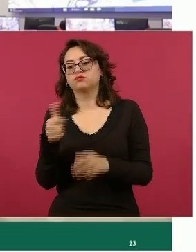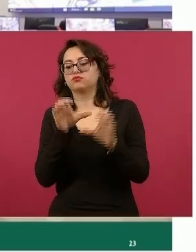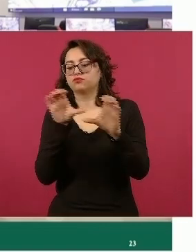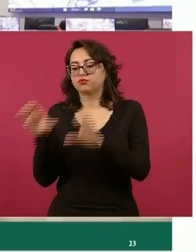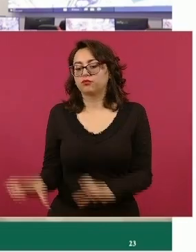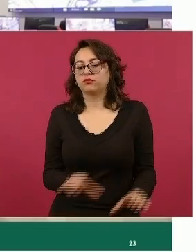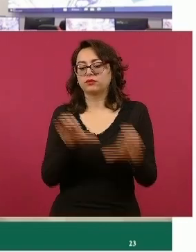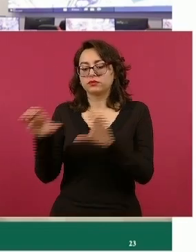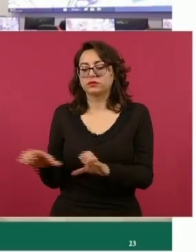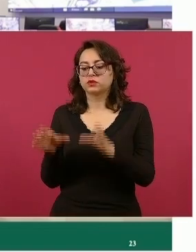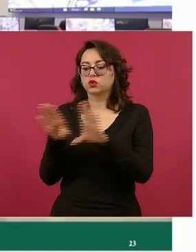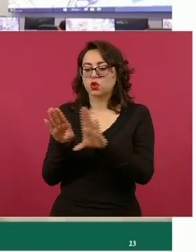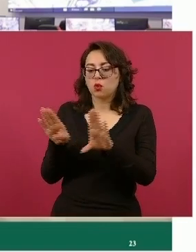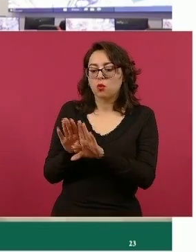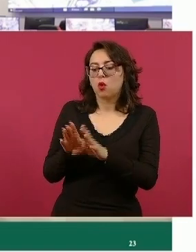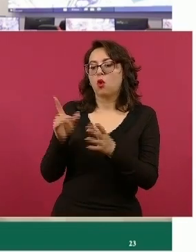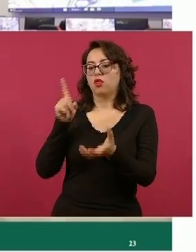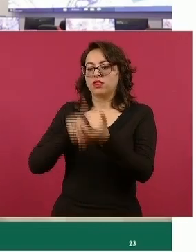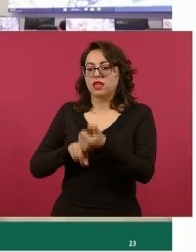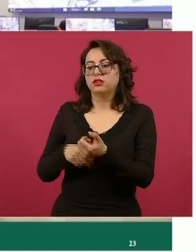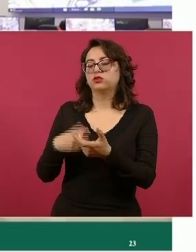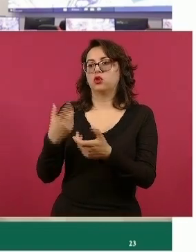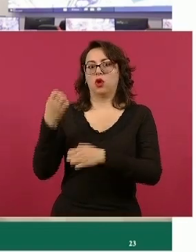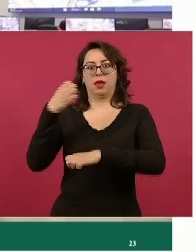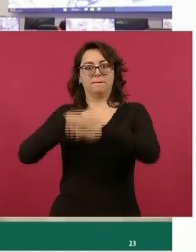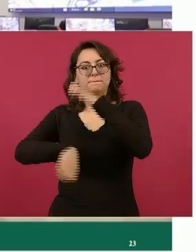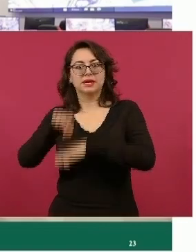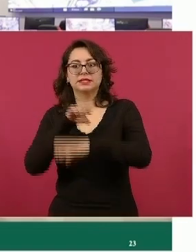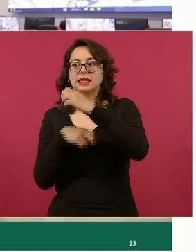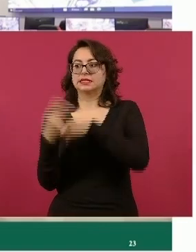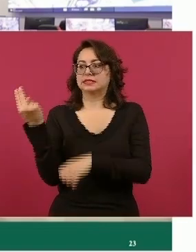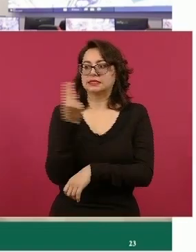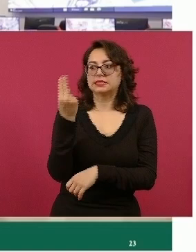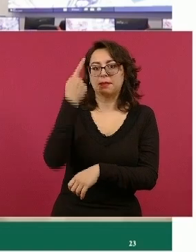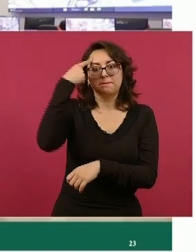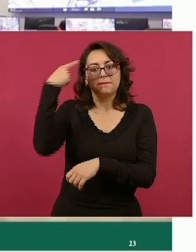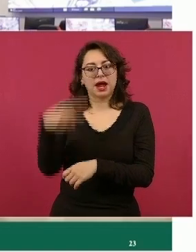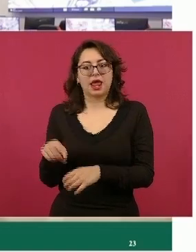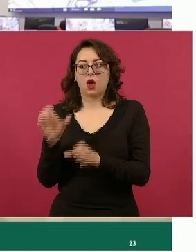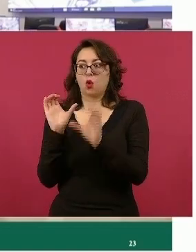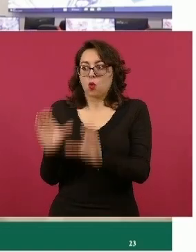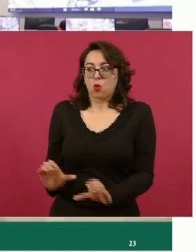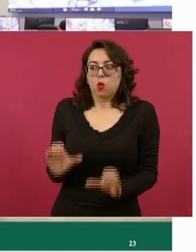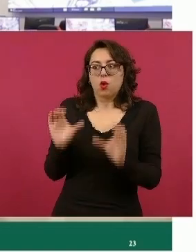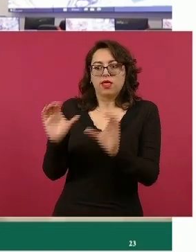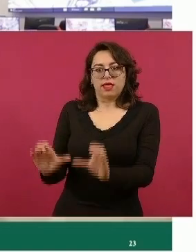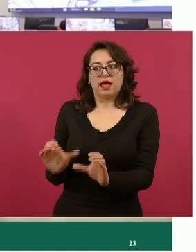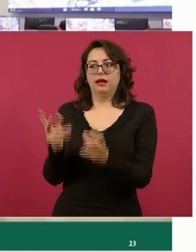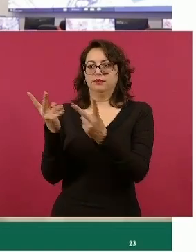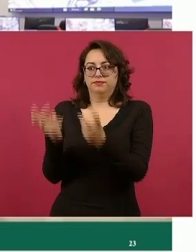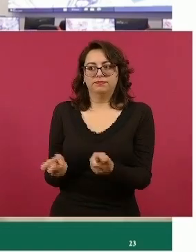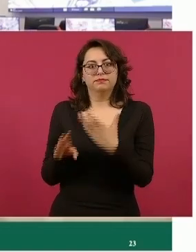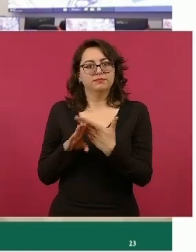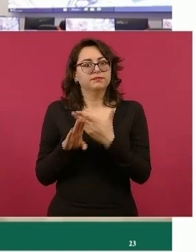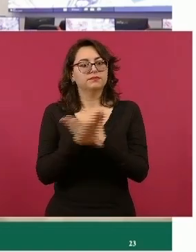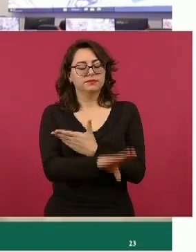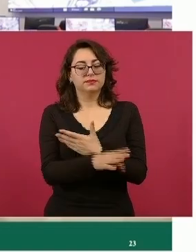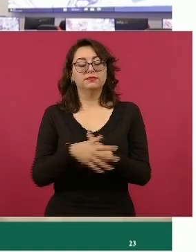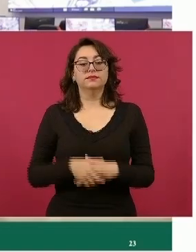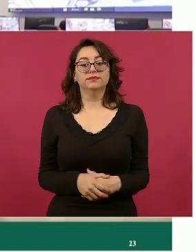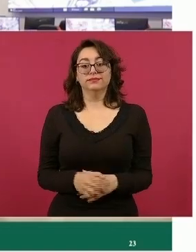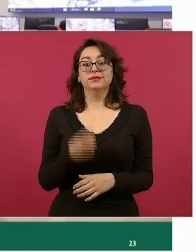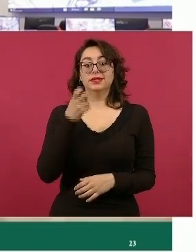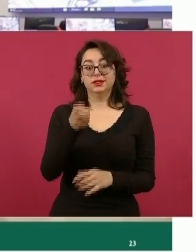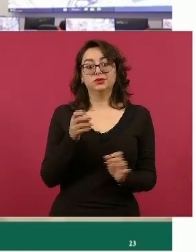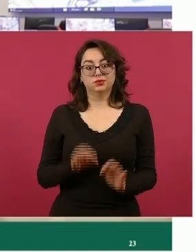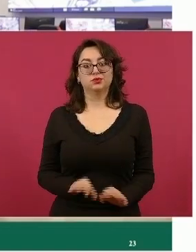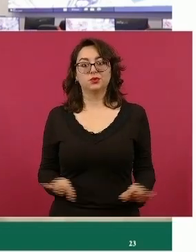hackeo y vulnerabilidad de software, que es lo que las empresas están demandando. Siguiente, por favor. Y el otro punto que se habla mucho del nearshoring